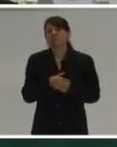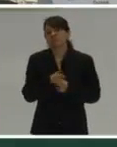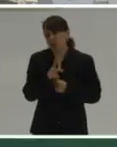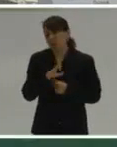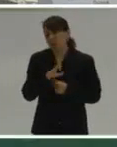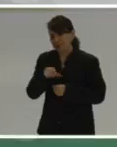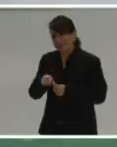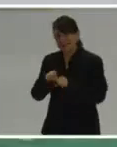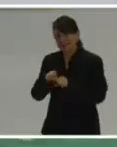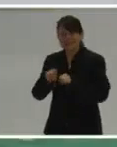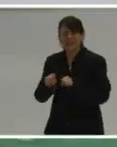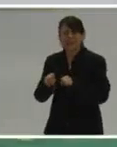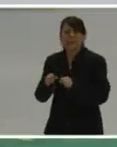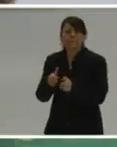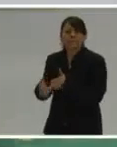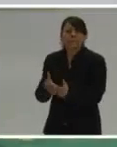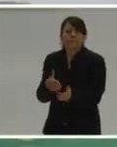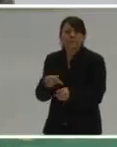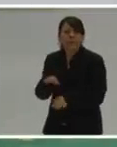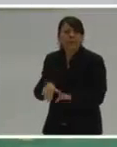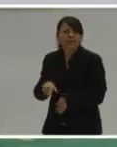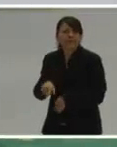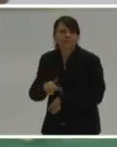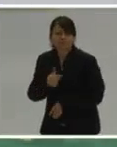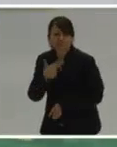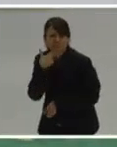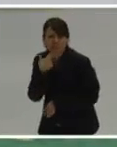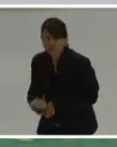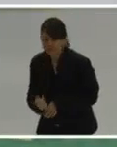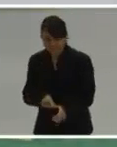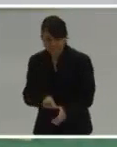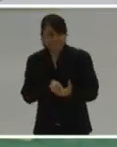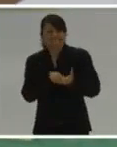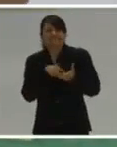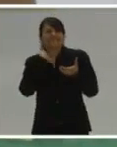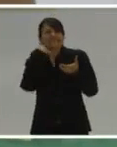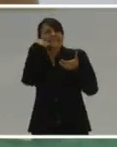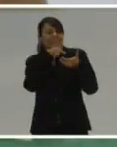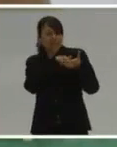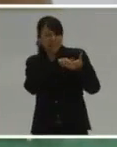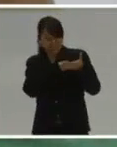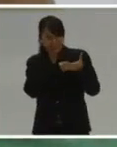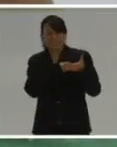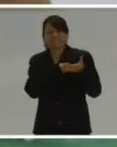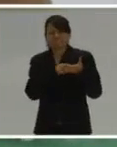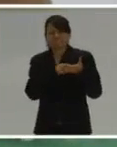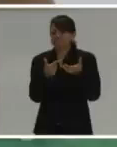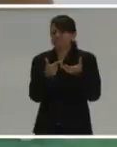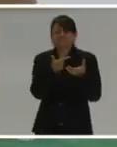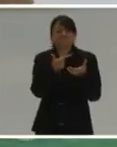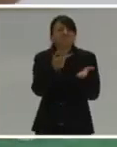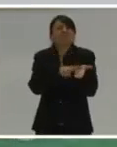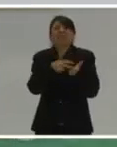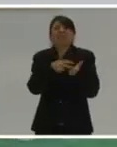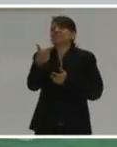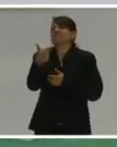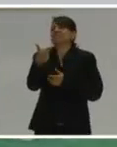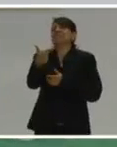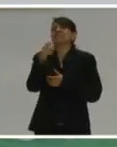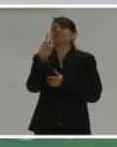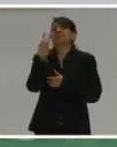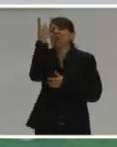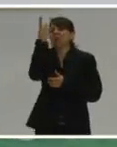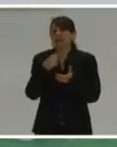sea, hermana, esto no funciona, ¿sabe? Funciona este celular que me he comprado como más o menos $7 y eso buscando